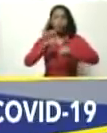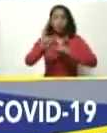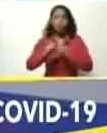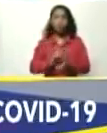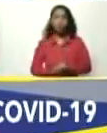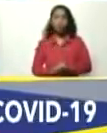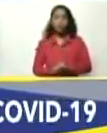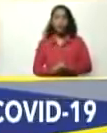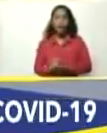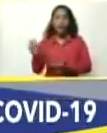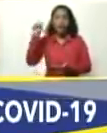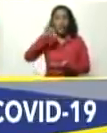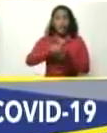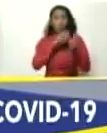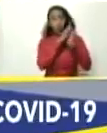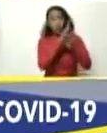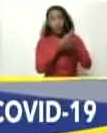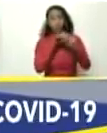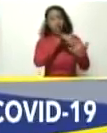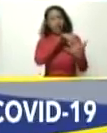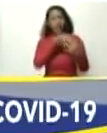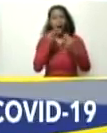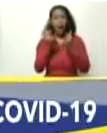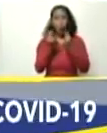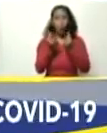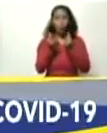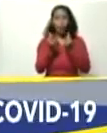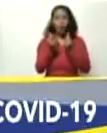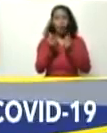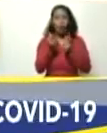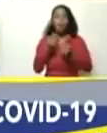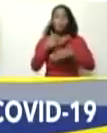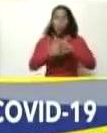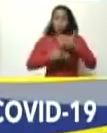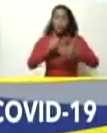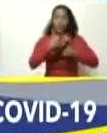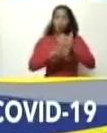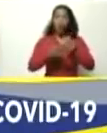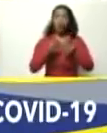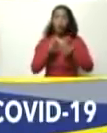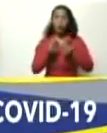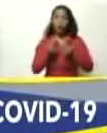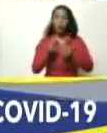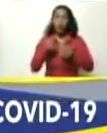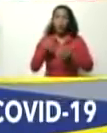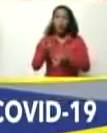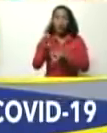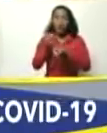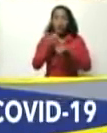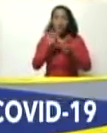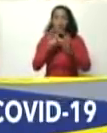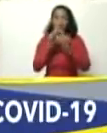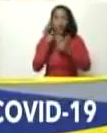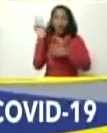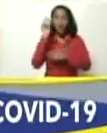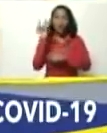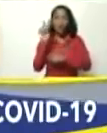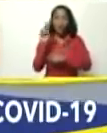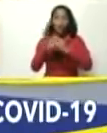En medio del esquema de guerra económica, se ha ido recuperando poco a poco el ingreso de la familia